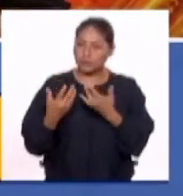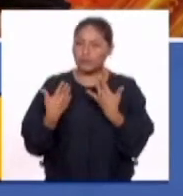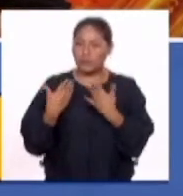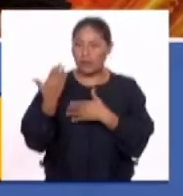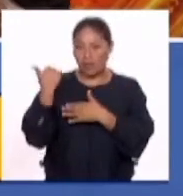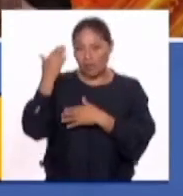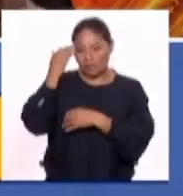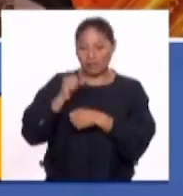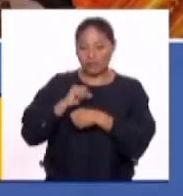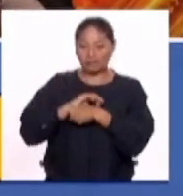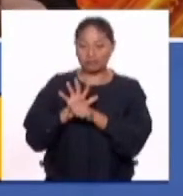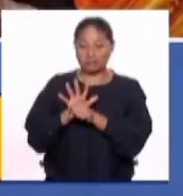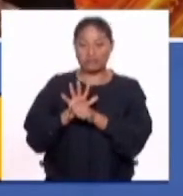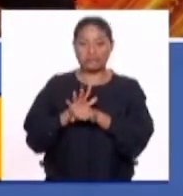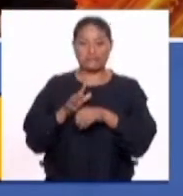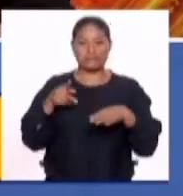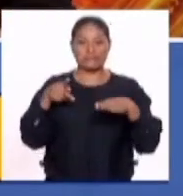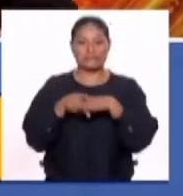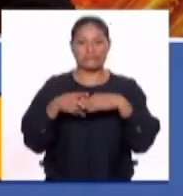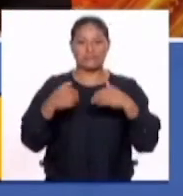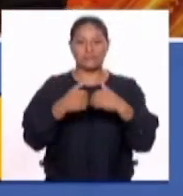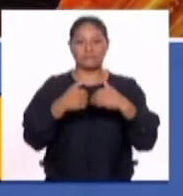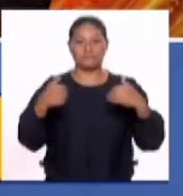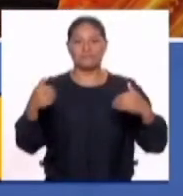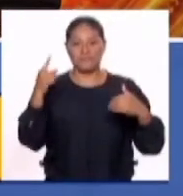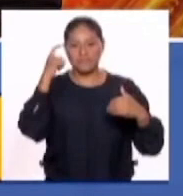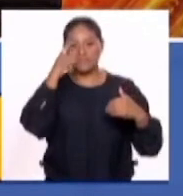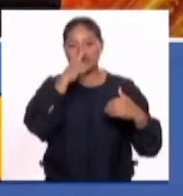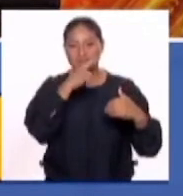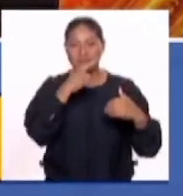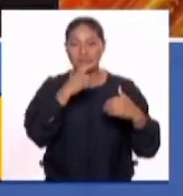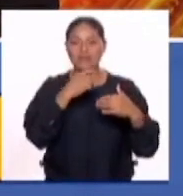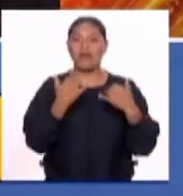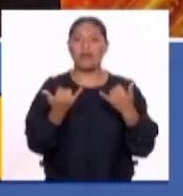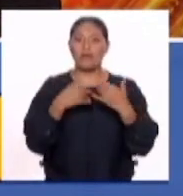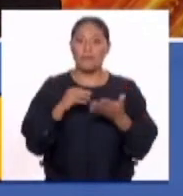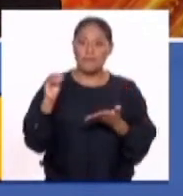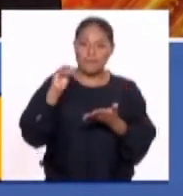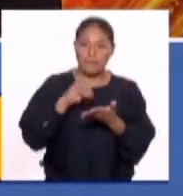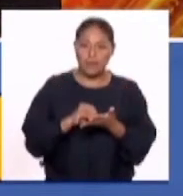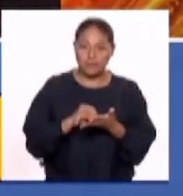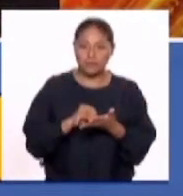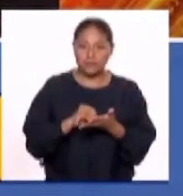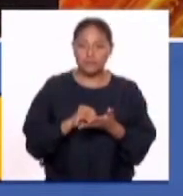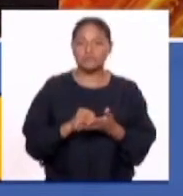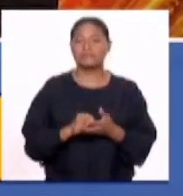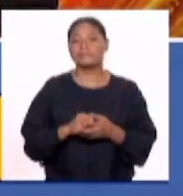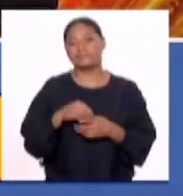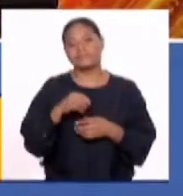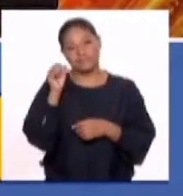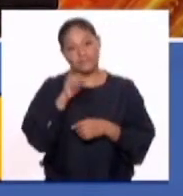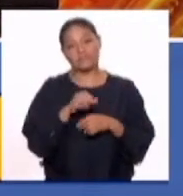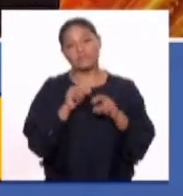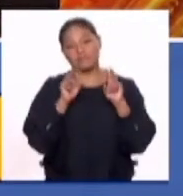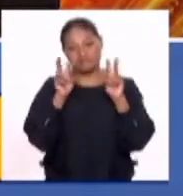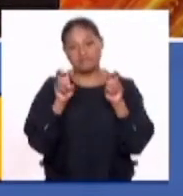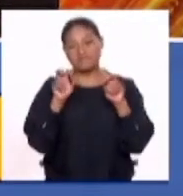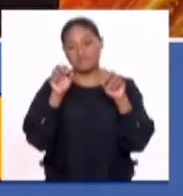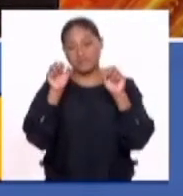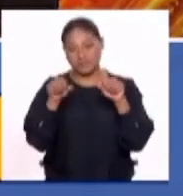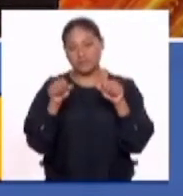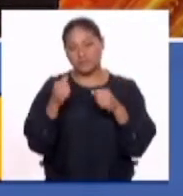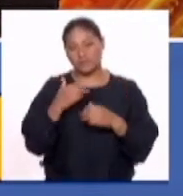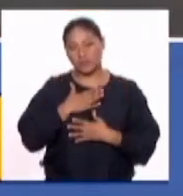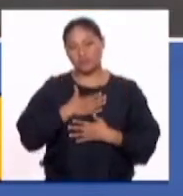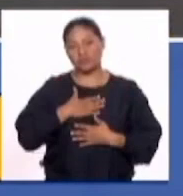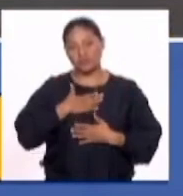la COVID-19 y ahora con esto aún más. Toca un tema muy sensible, Paola, efectivamente, y además